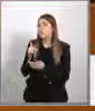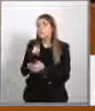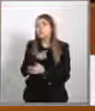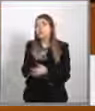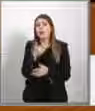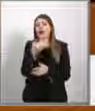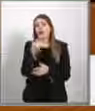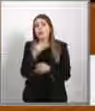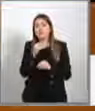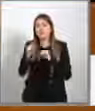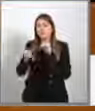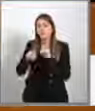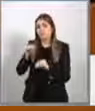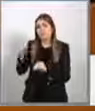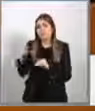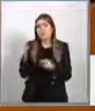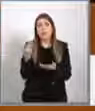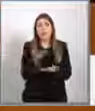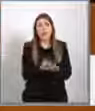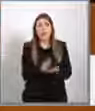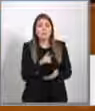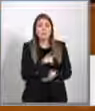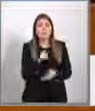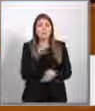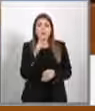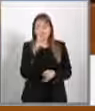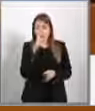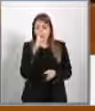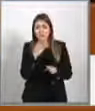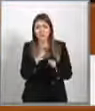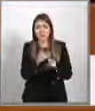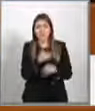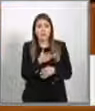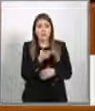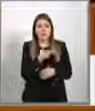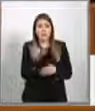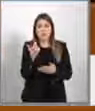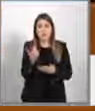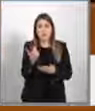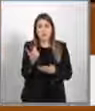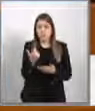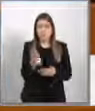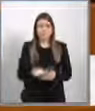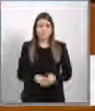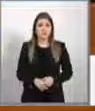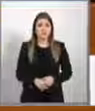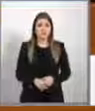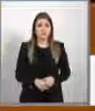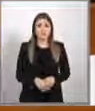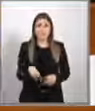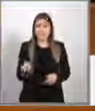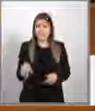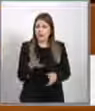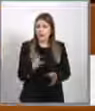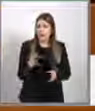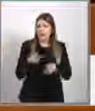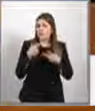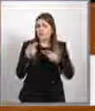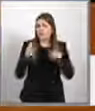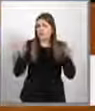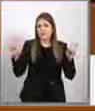otras disposiciones de responsabilidad presupuestal. Ya se ha hablado aquí del tema de la remoción y